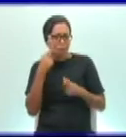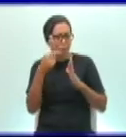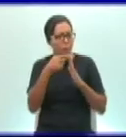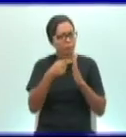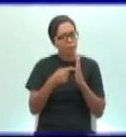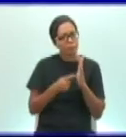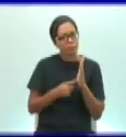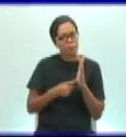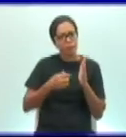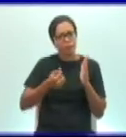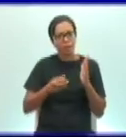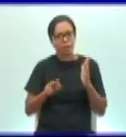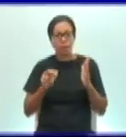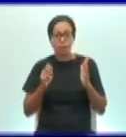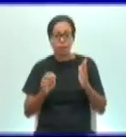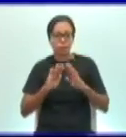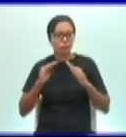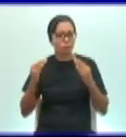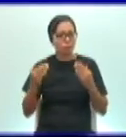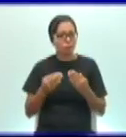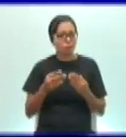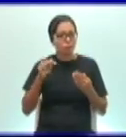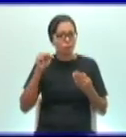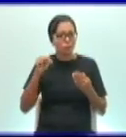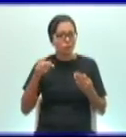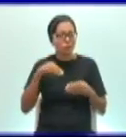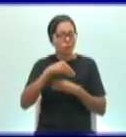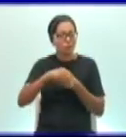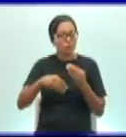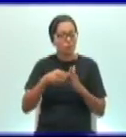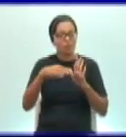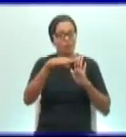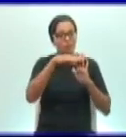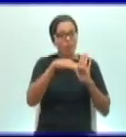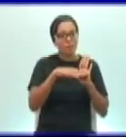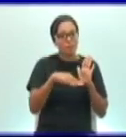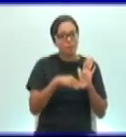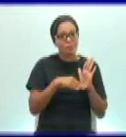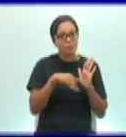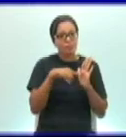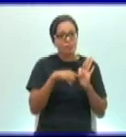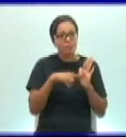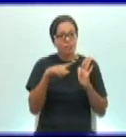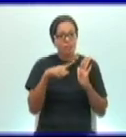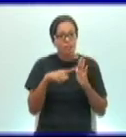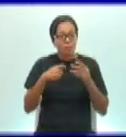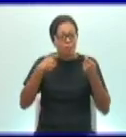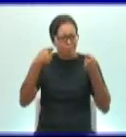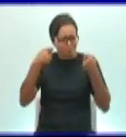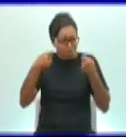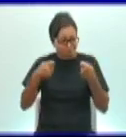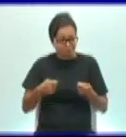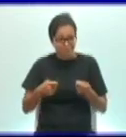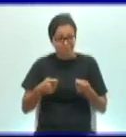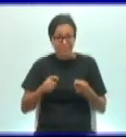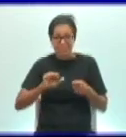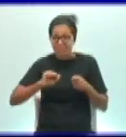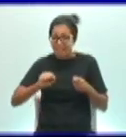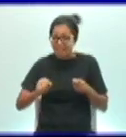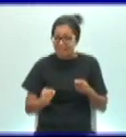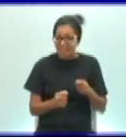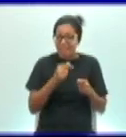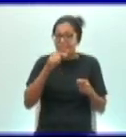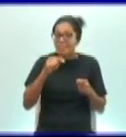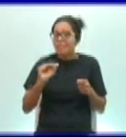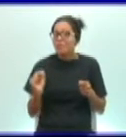que llevaba a convertir esta medida como la medida más radical en los primeros momentos de la